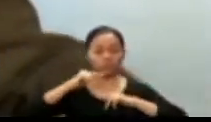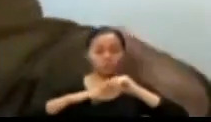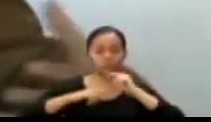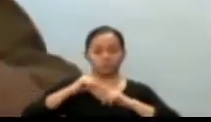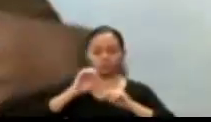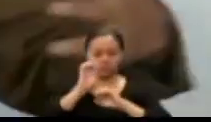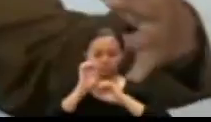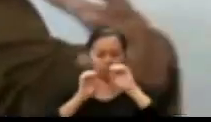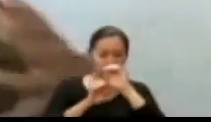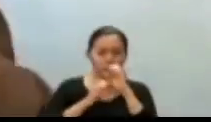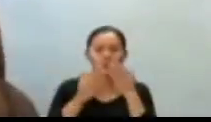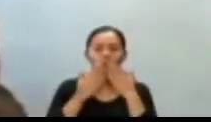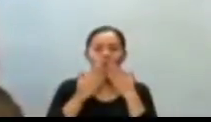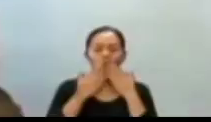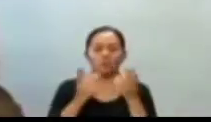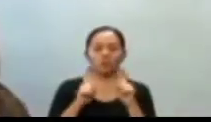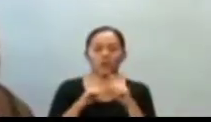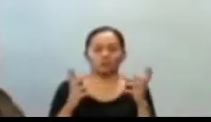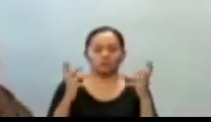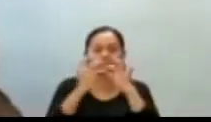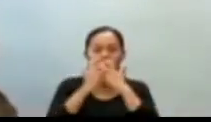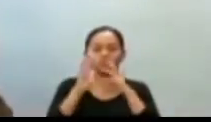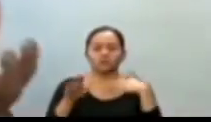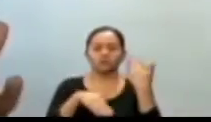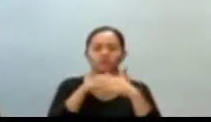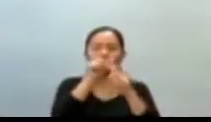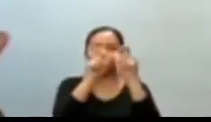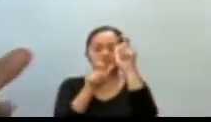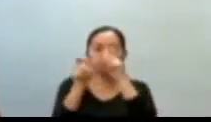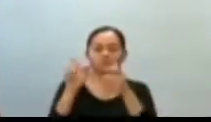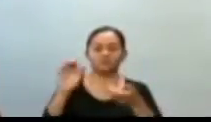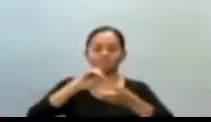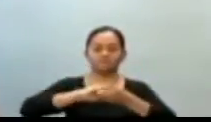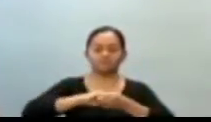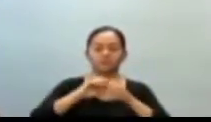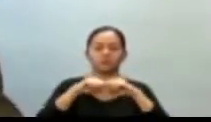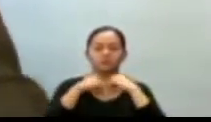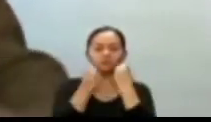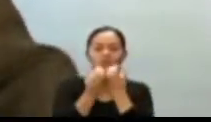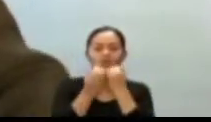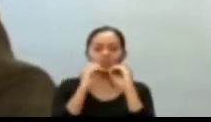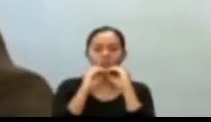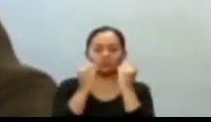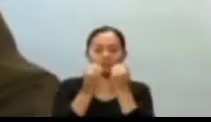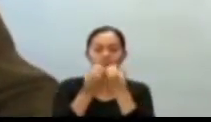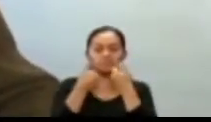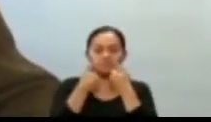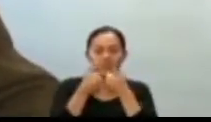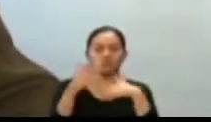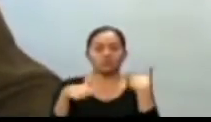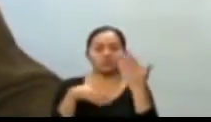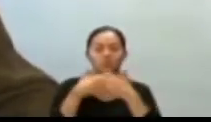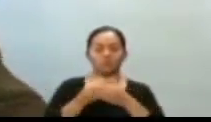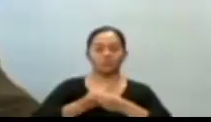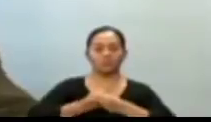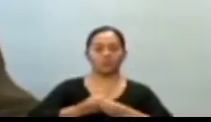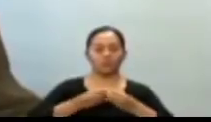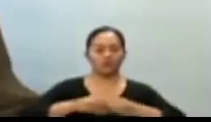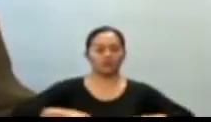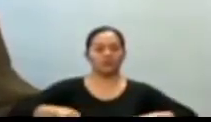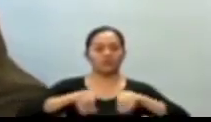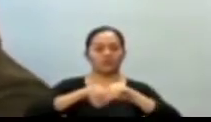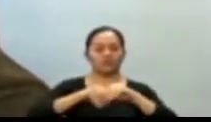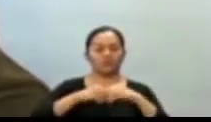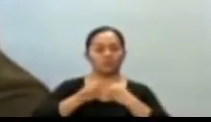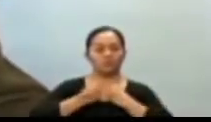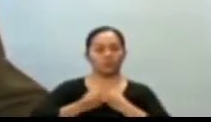únicamente mediante la articulación de todos los actores que constituyen la sociedad organizada. Hay que pensar también en el poder territorial, en el